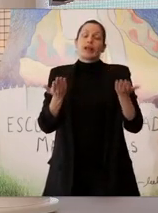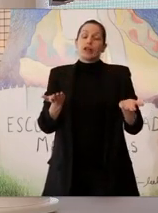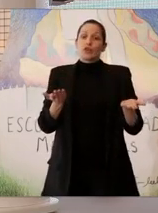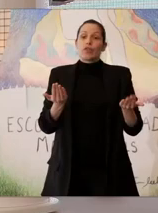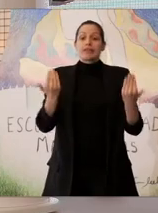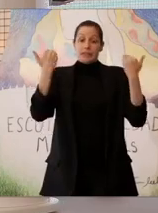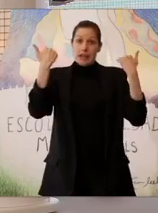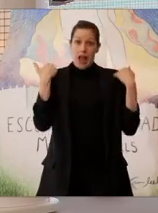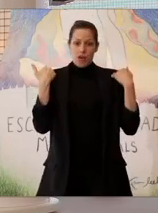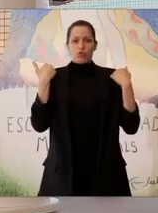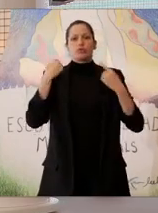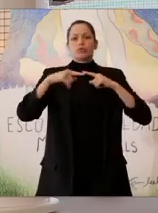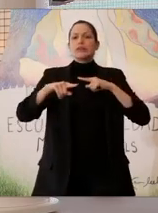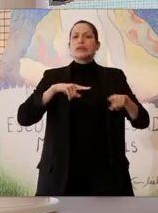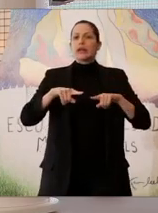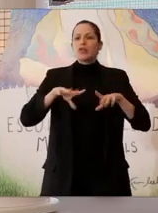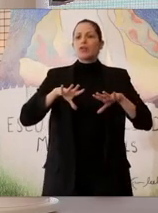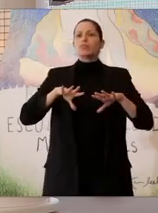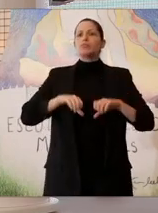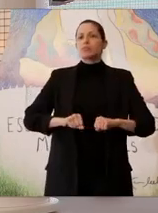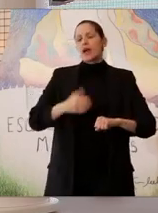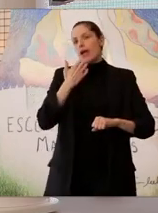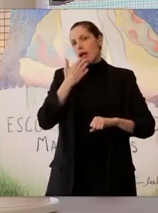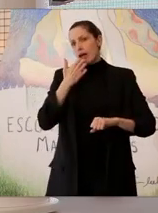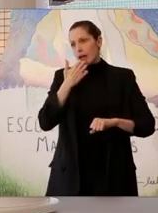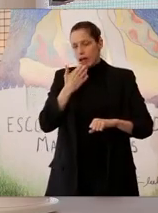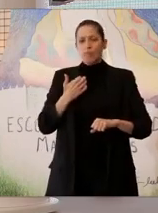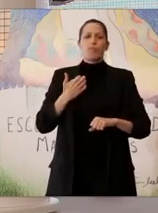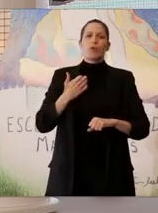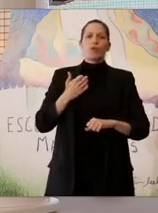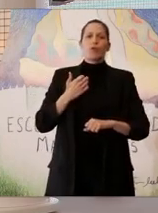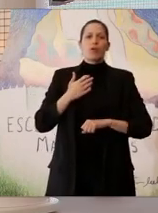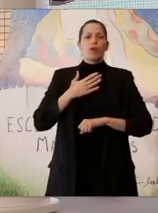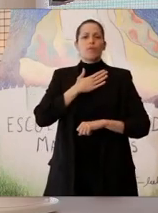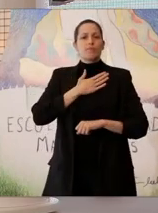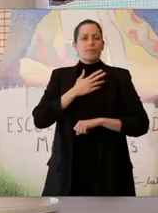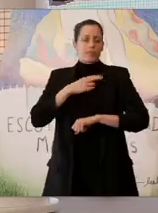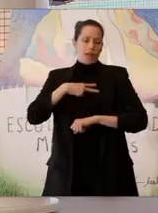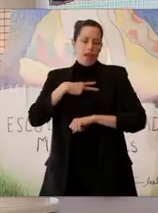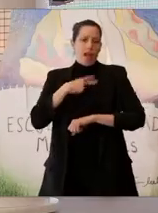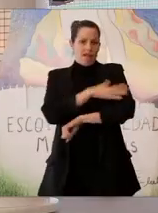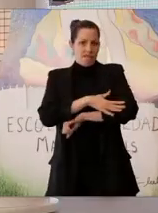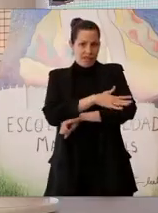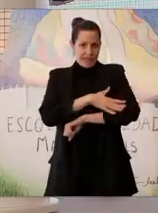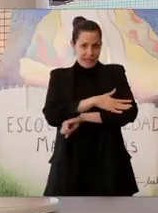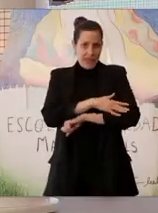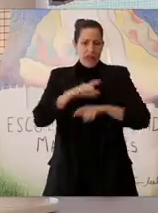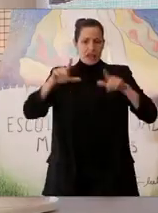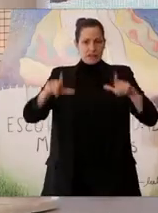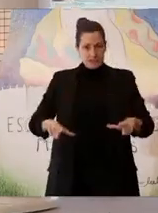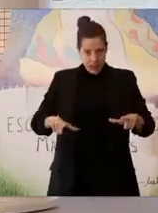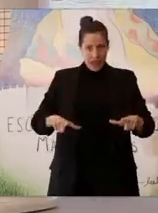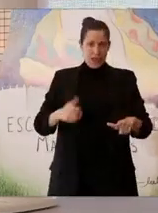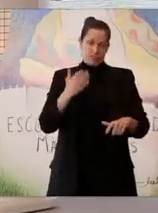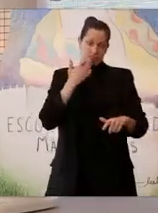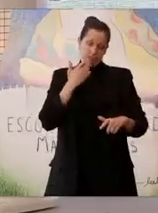de dirección, que son los fiscales de sala? Yo soy fiscal de sala actualmente, los fiscales superiores de justicia, los